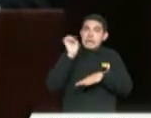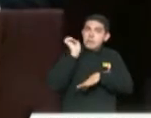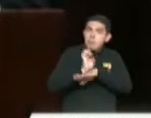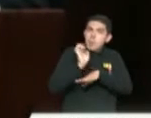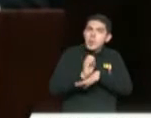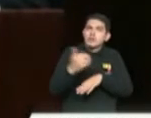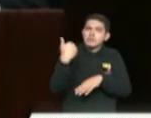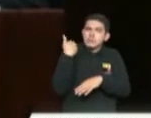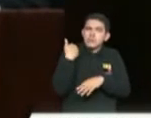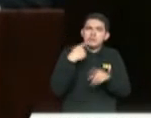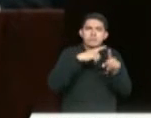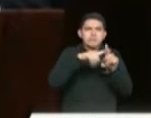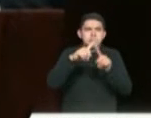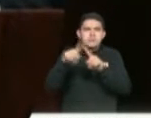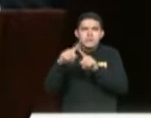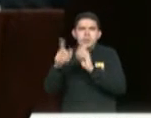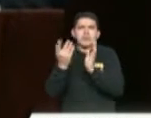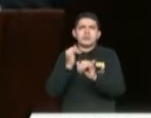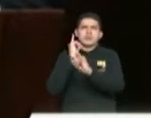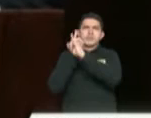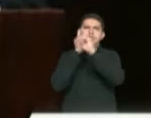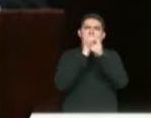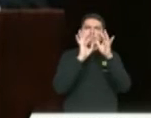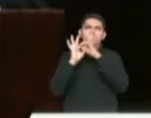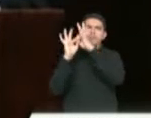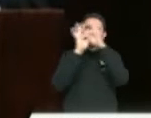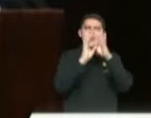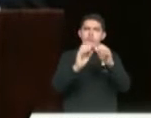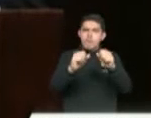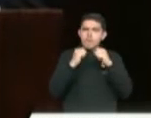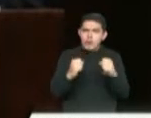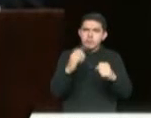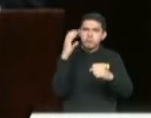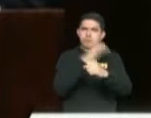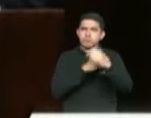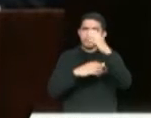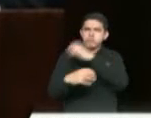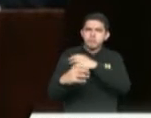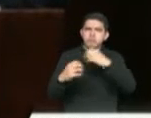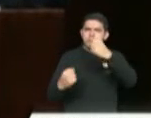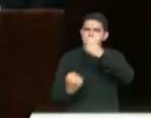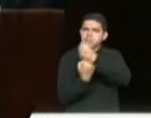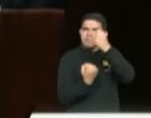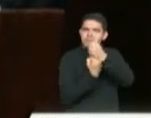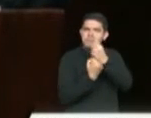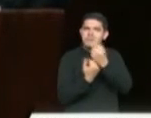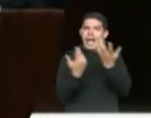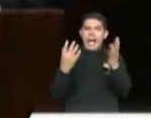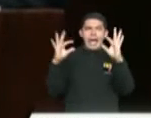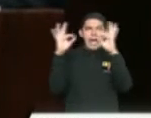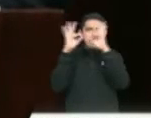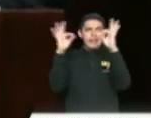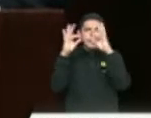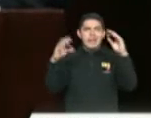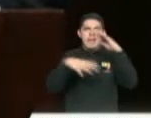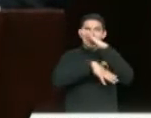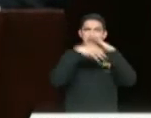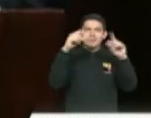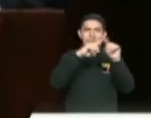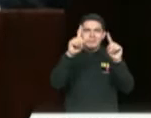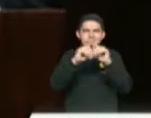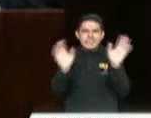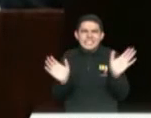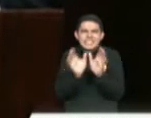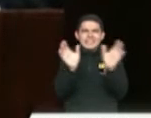una institucionalidad sólida y las bases necesarias para que el sector energético se fortalezca y se